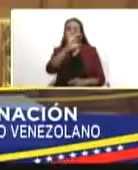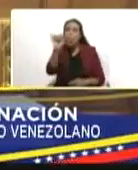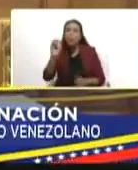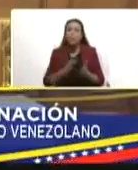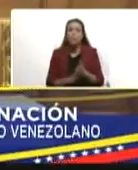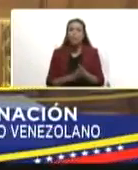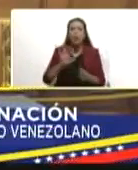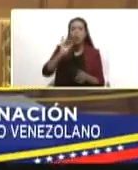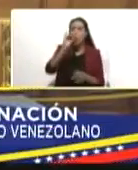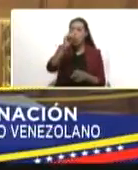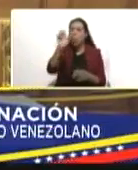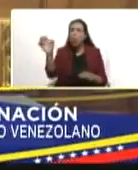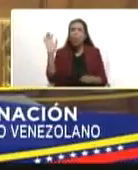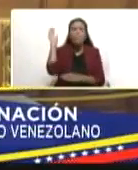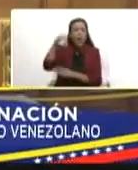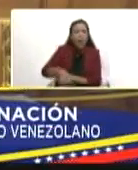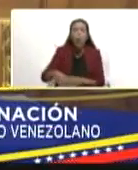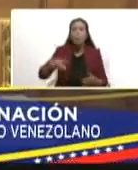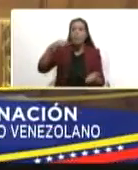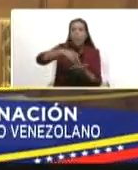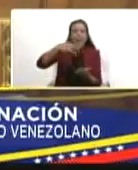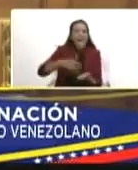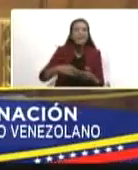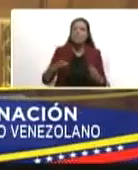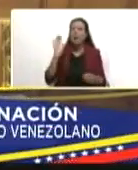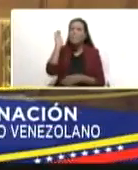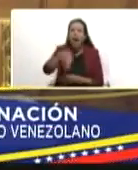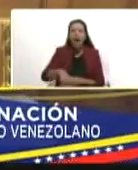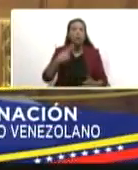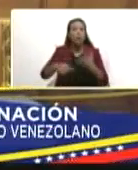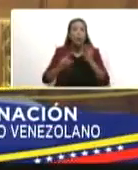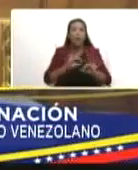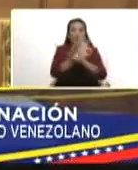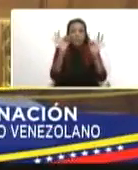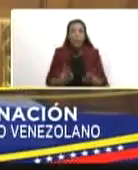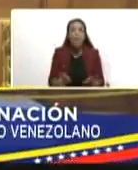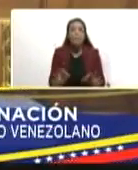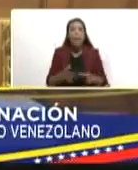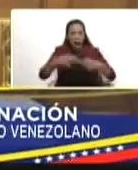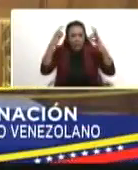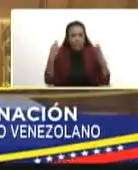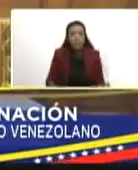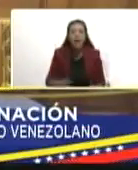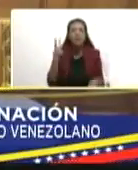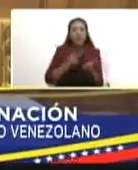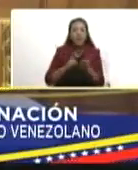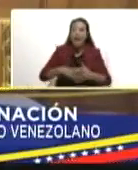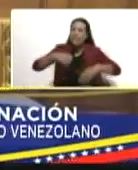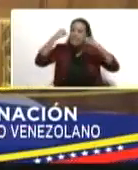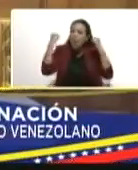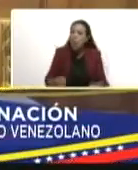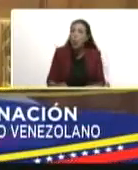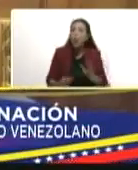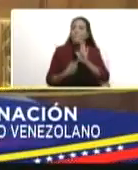acabó tocorón y avanzamos hacia un sistema penitenciario garantizado y seguro presidente nooa